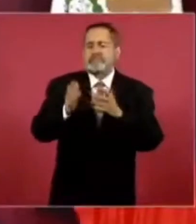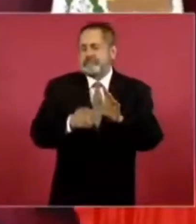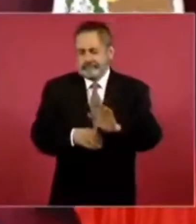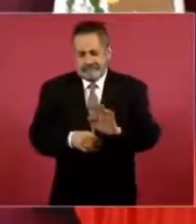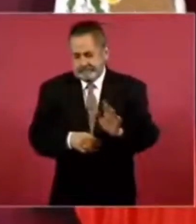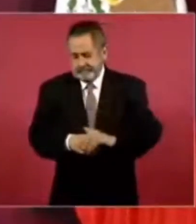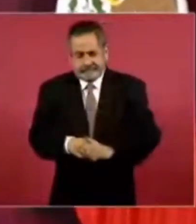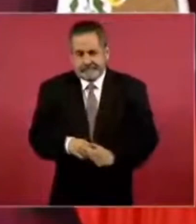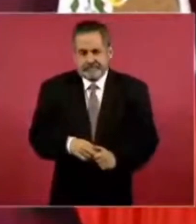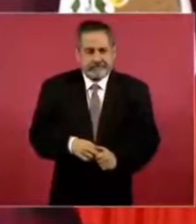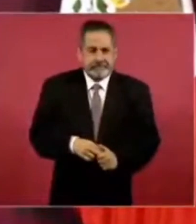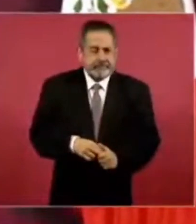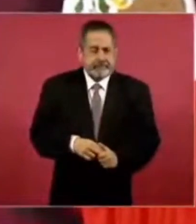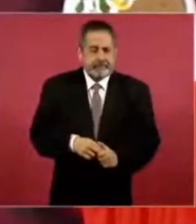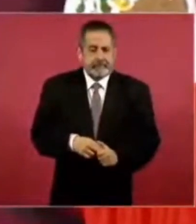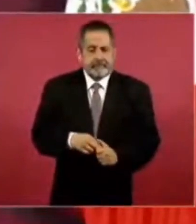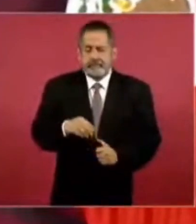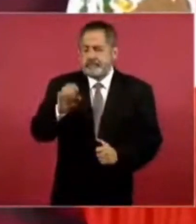este